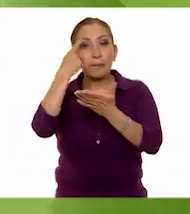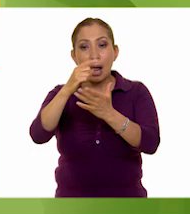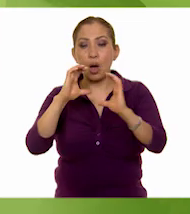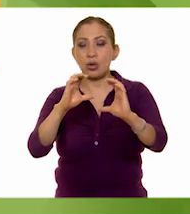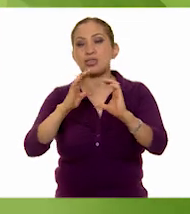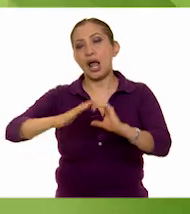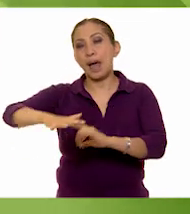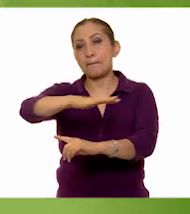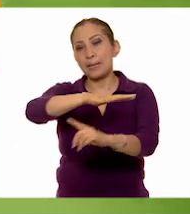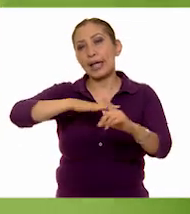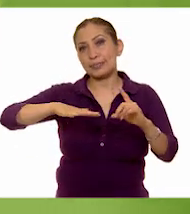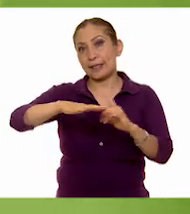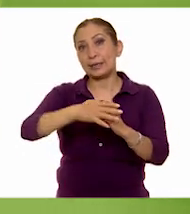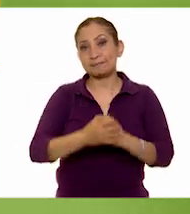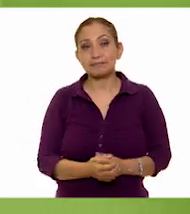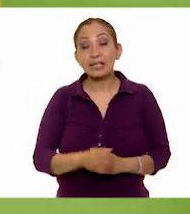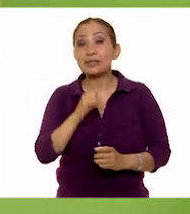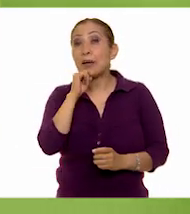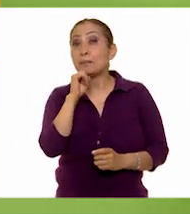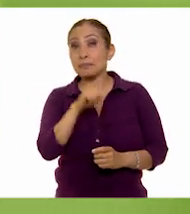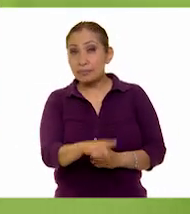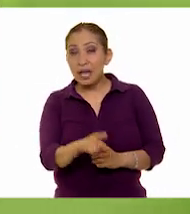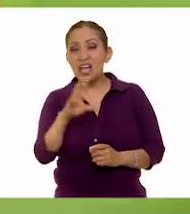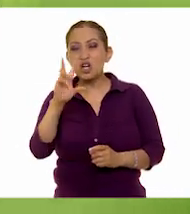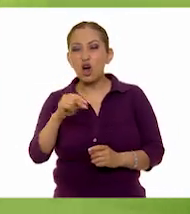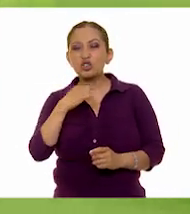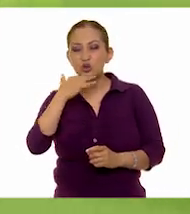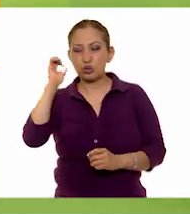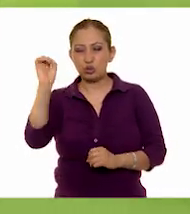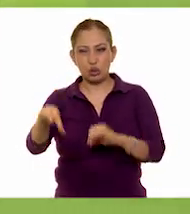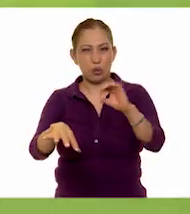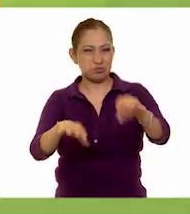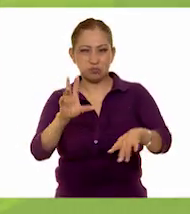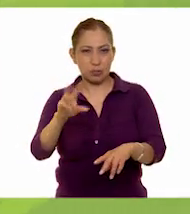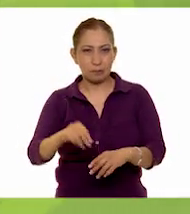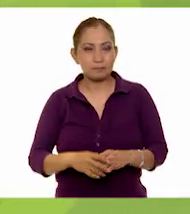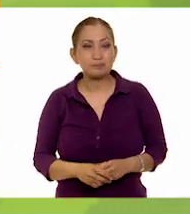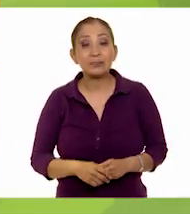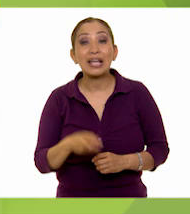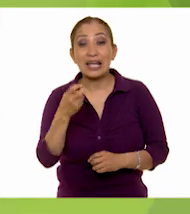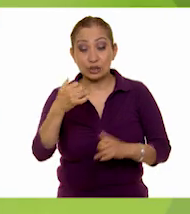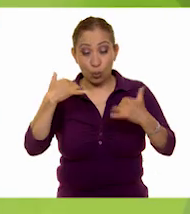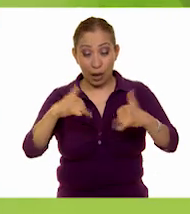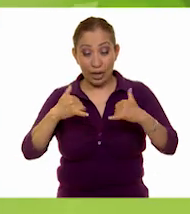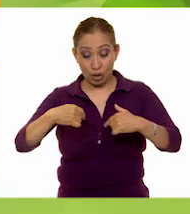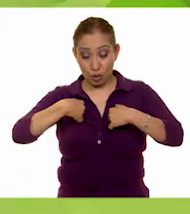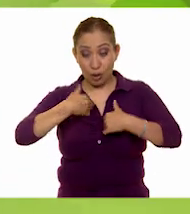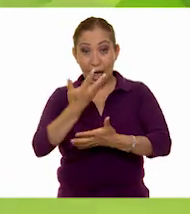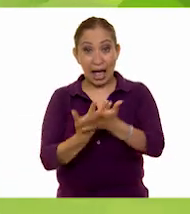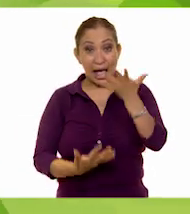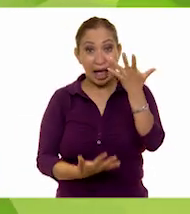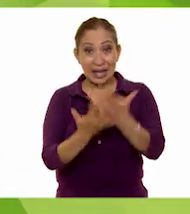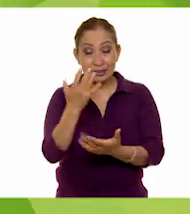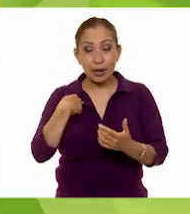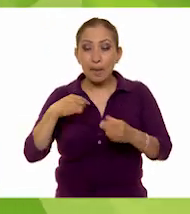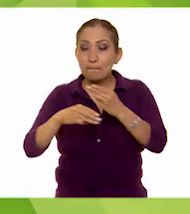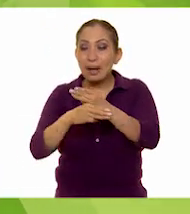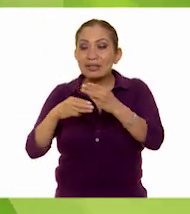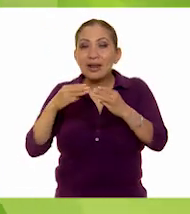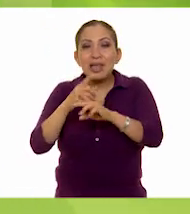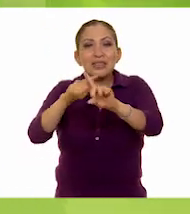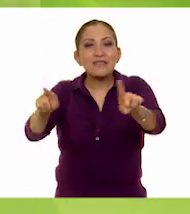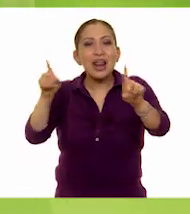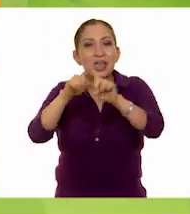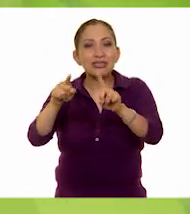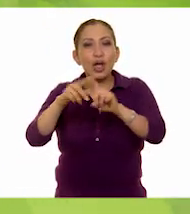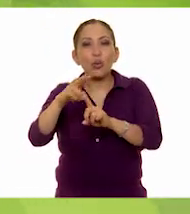al medio ambiente y a que no se contamine. Estos son juguetes que hemos hecho con materiales